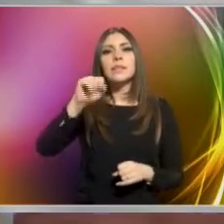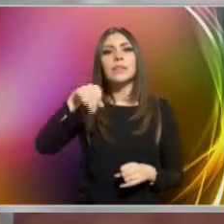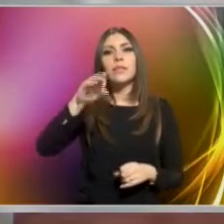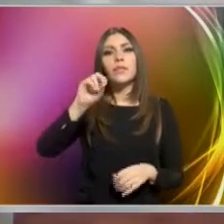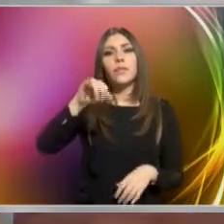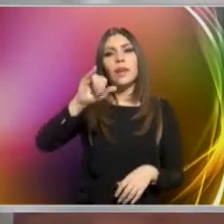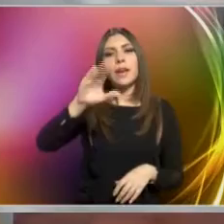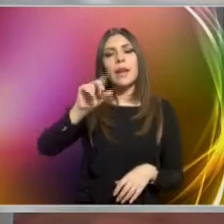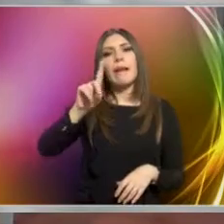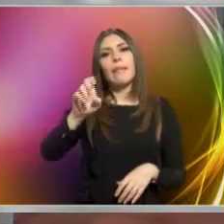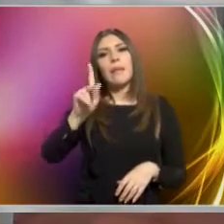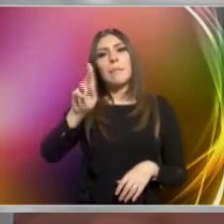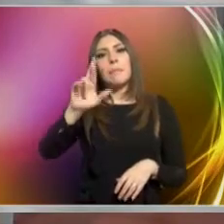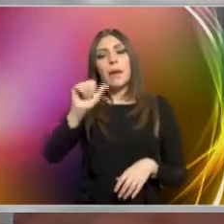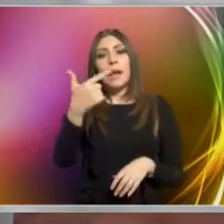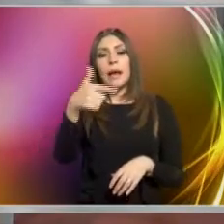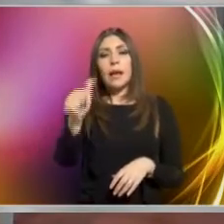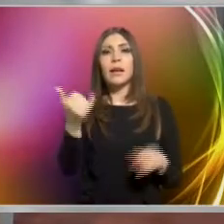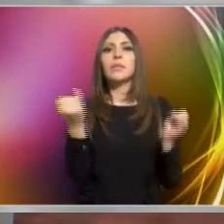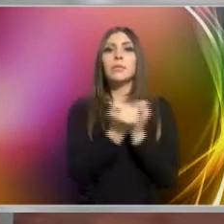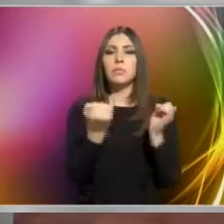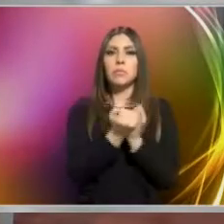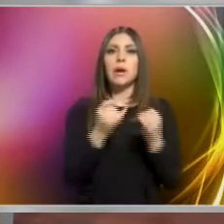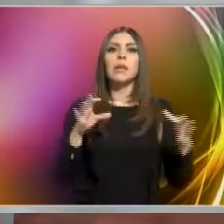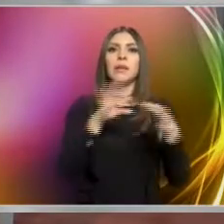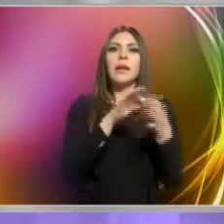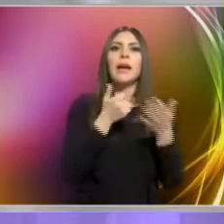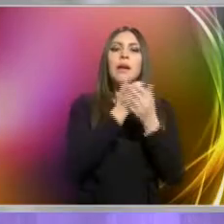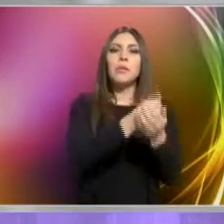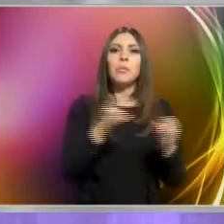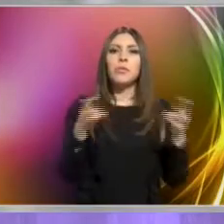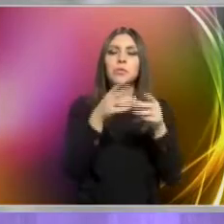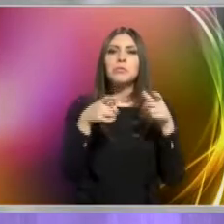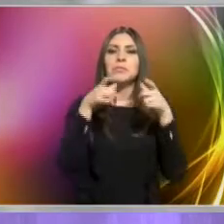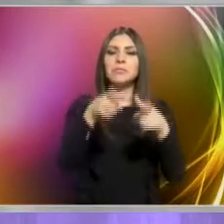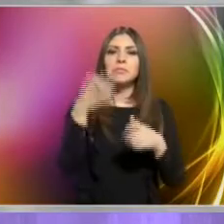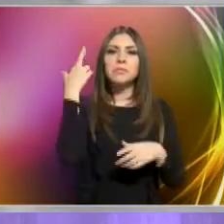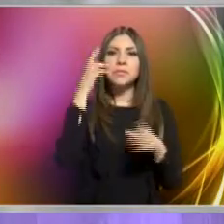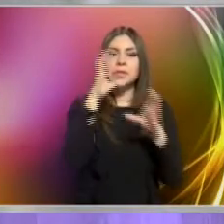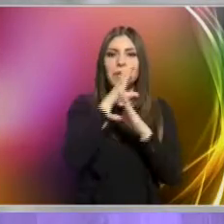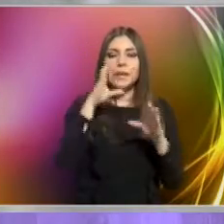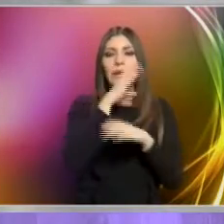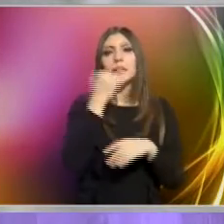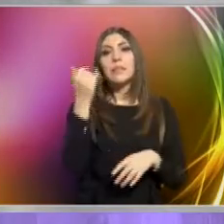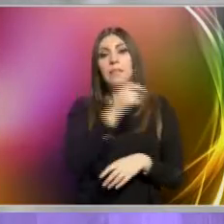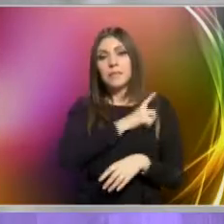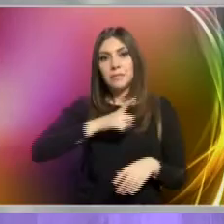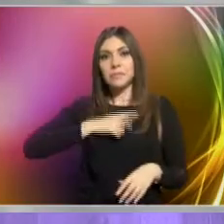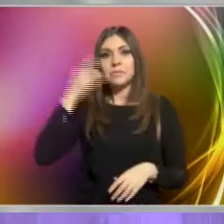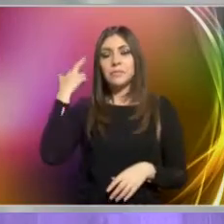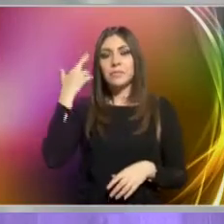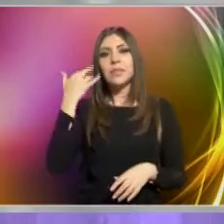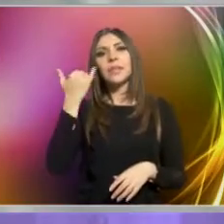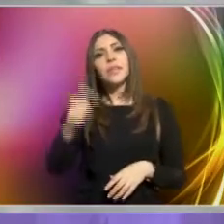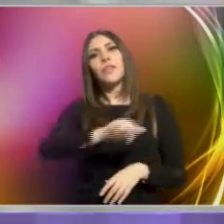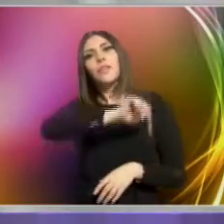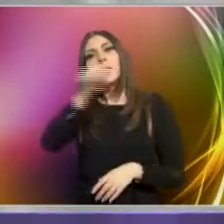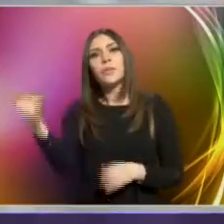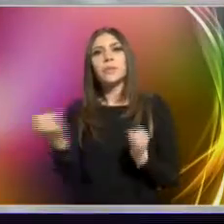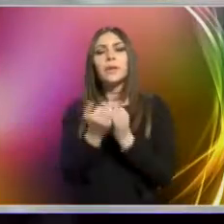aunque usted no Hay lo que crea. escuchar este Hay que disco, escucharlo, póngale definitivamente. atención. Y hubo un fugaz regreso del grupo chileno La Ley, Ajá.